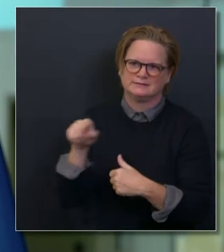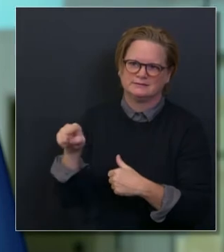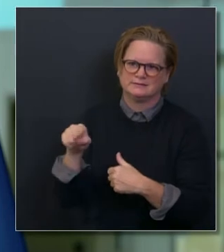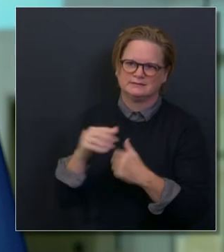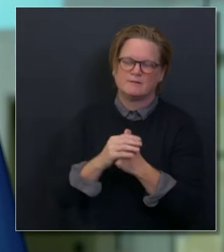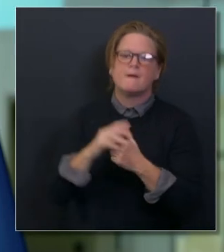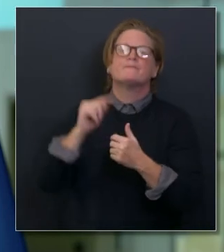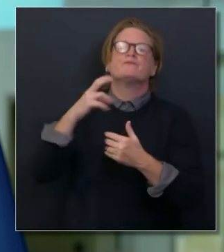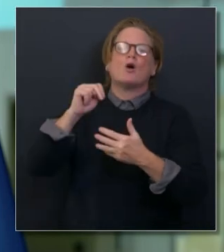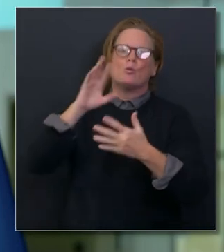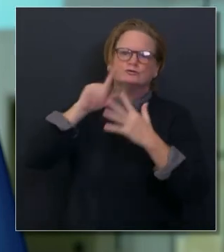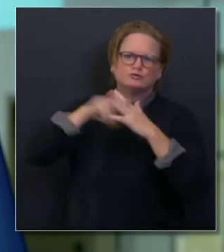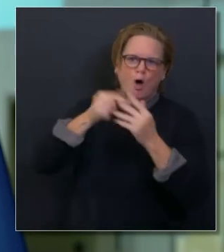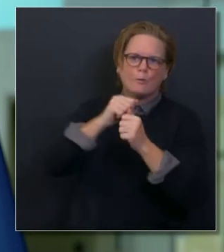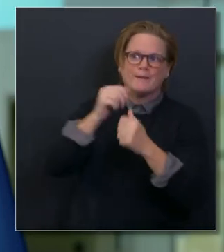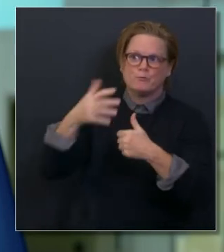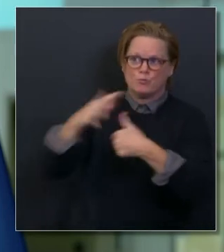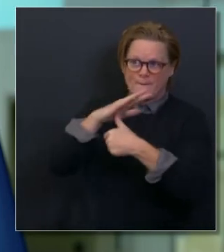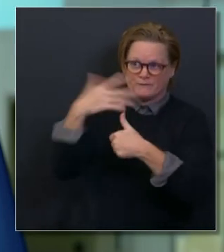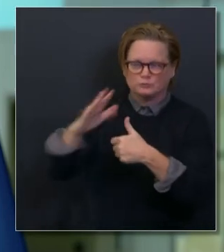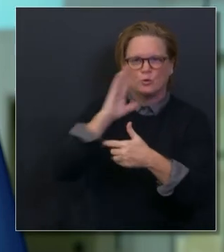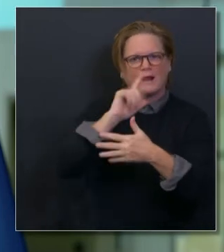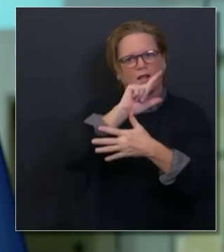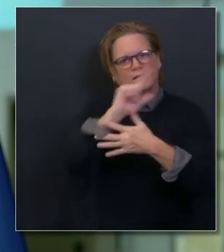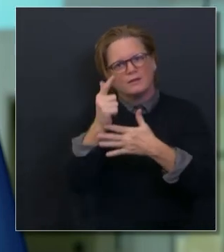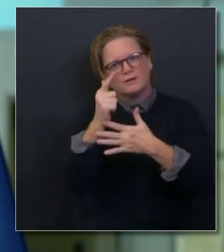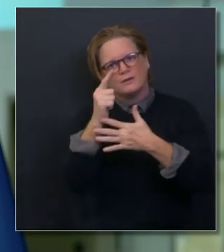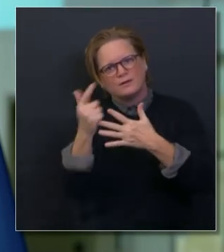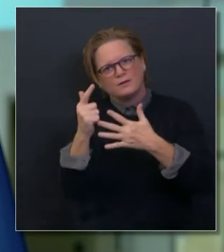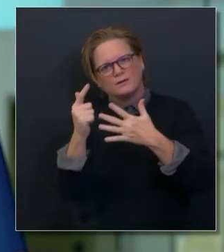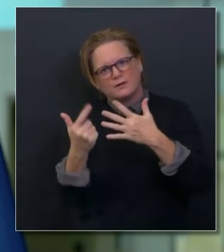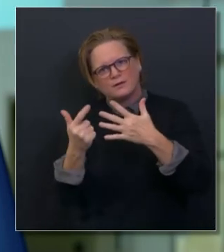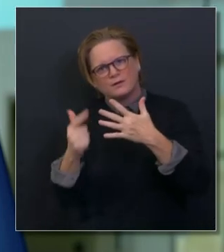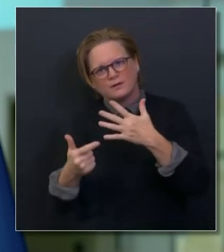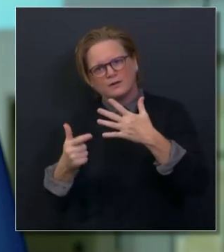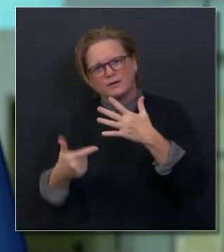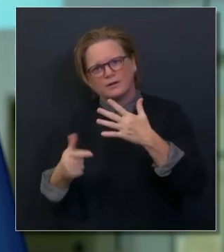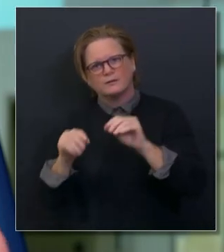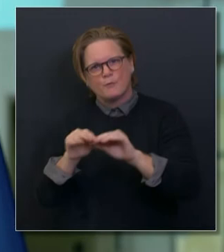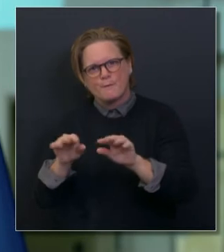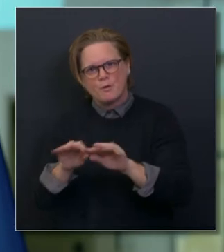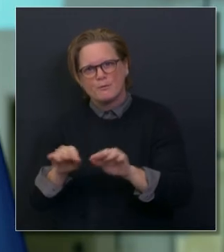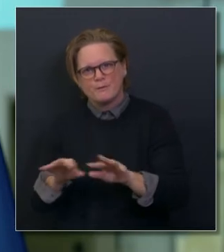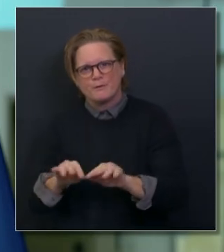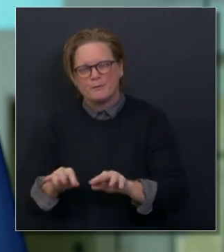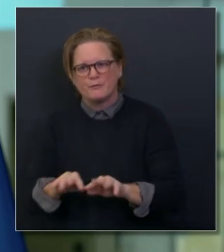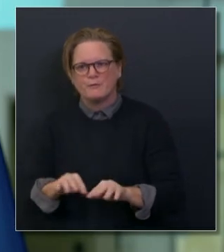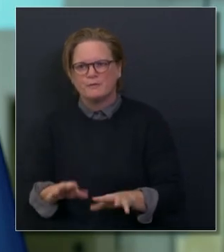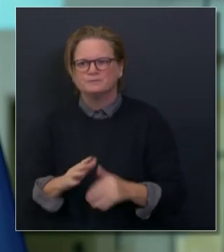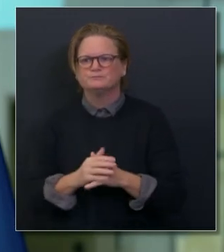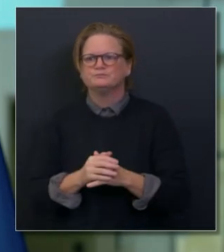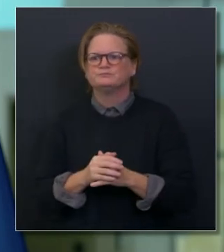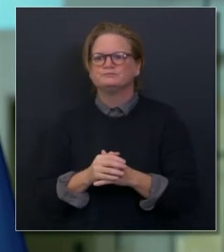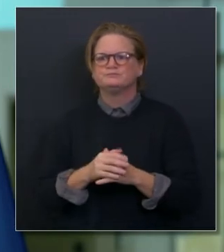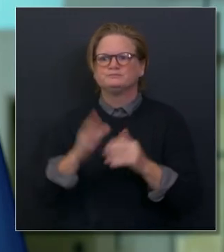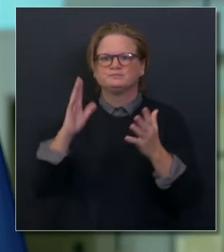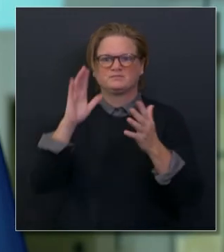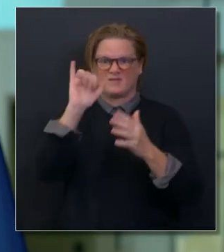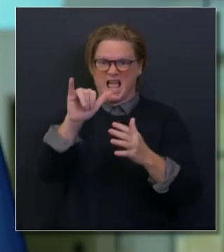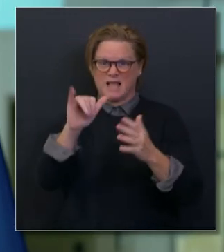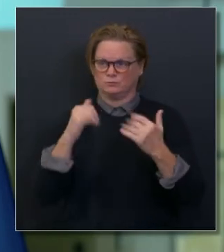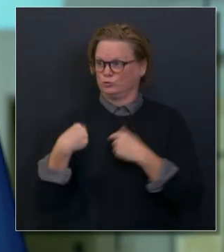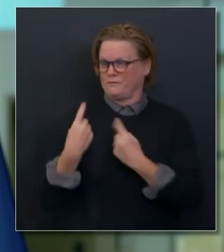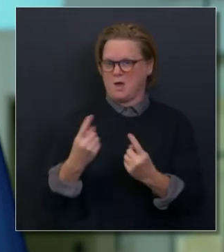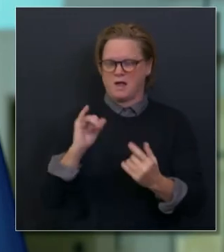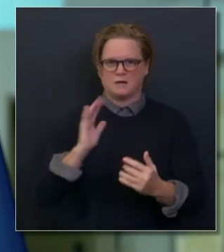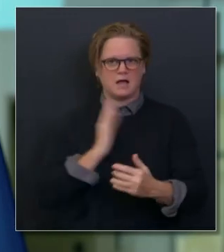ambiente para proteger estas bolsas de apoyo y de limpieza o